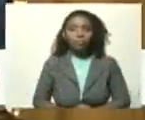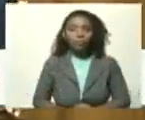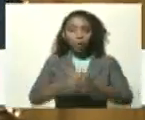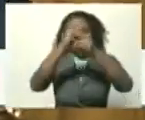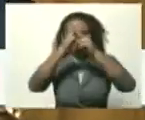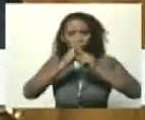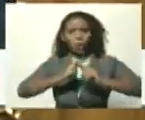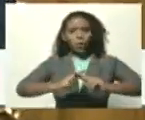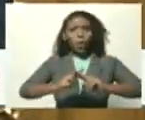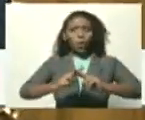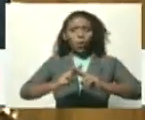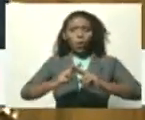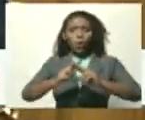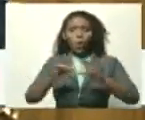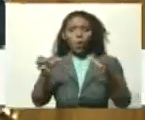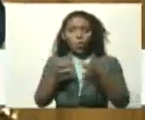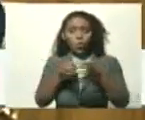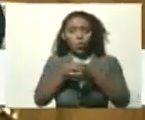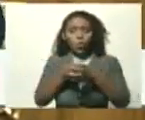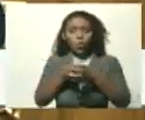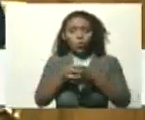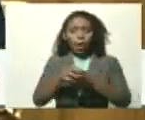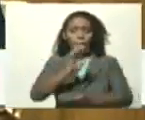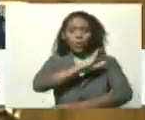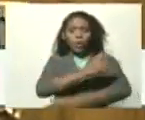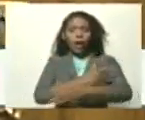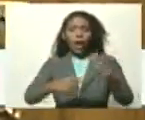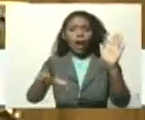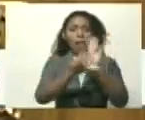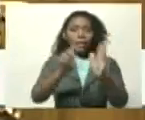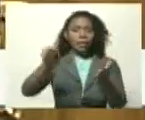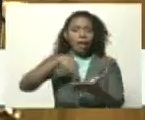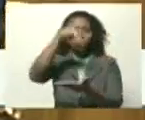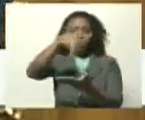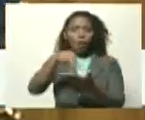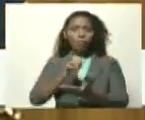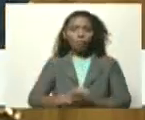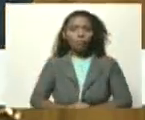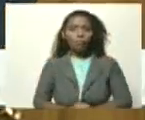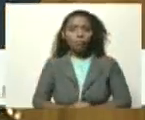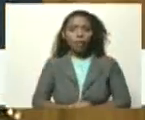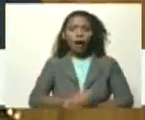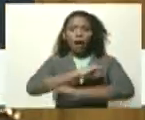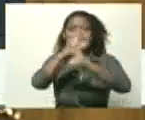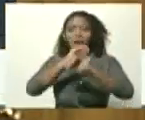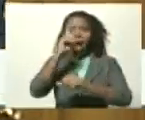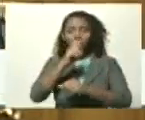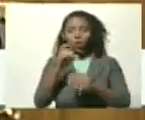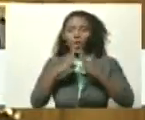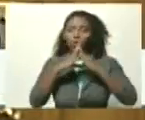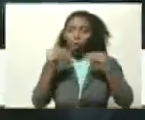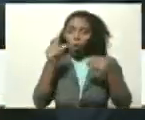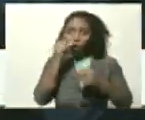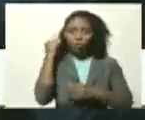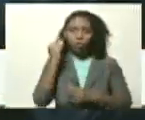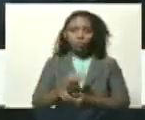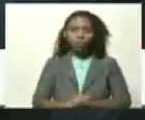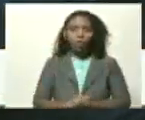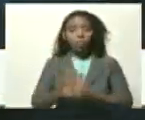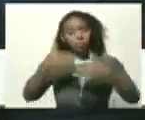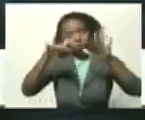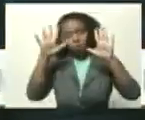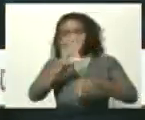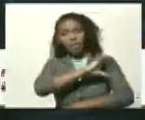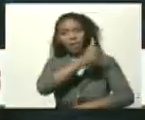honorable Cámara del Poder Legislativo Nacional, feliz año para todos. Por supuesto, al director